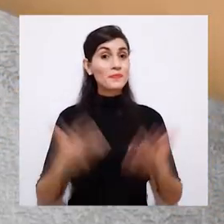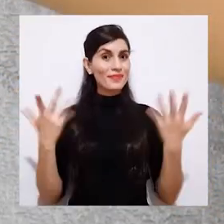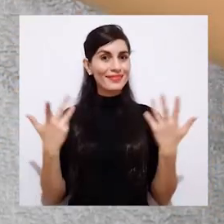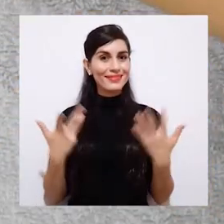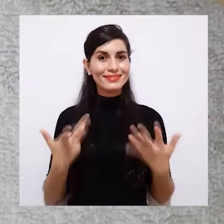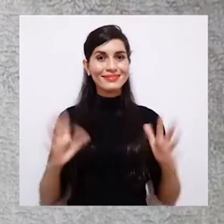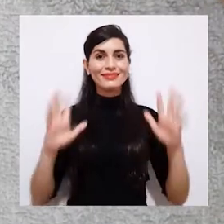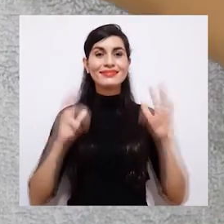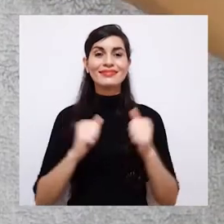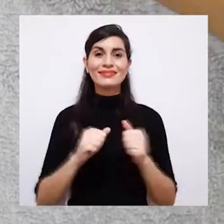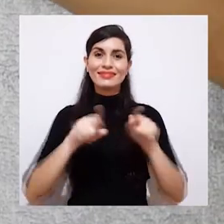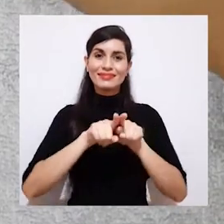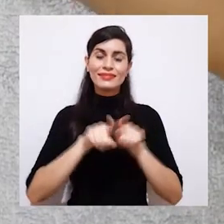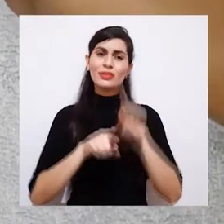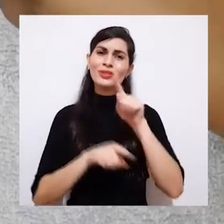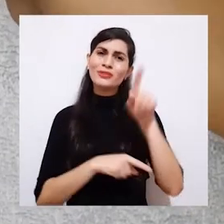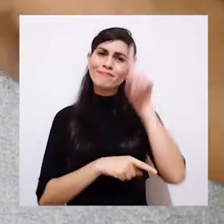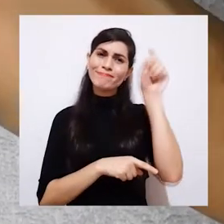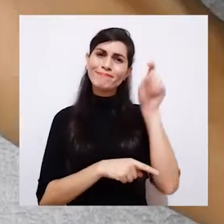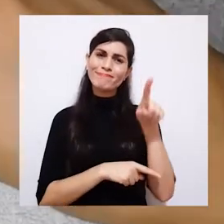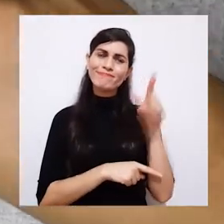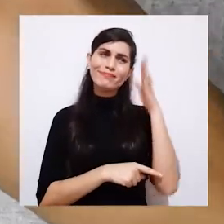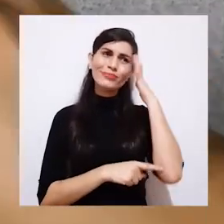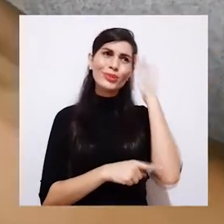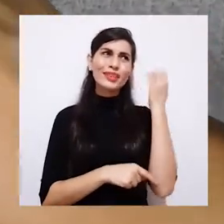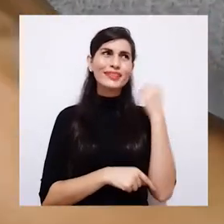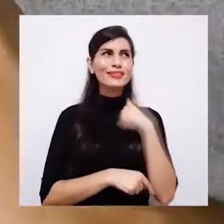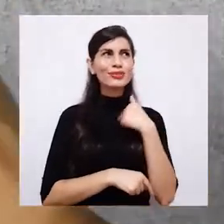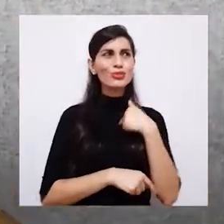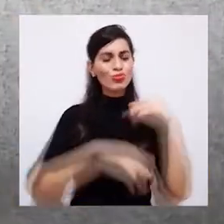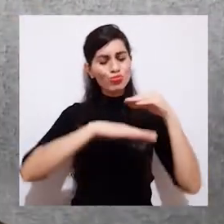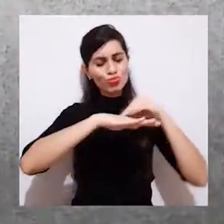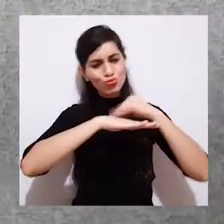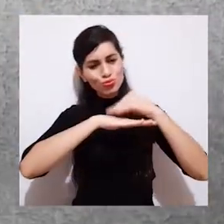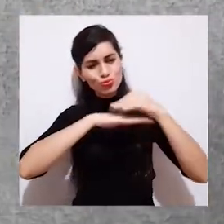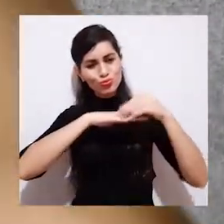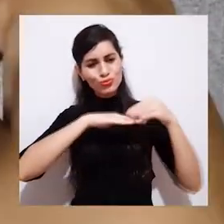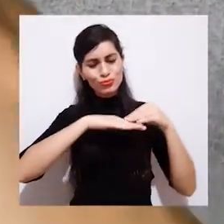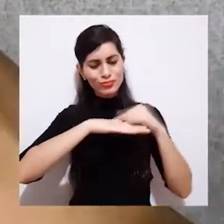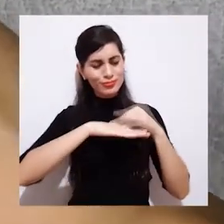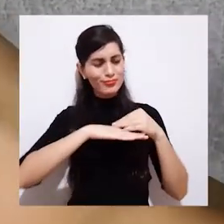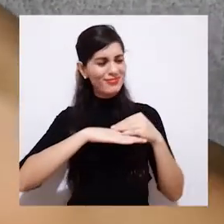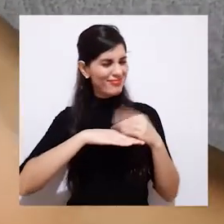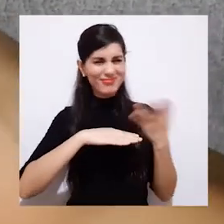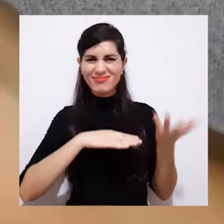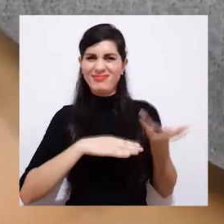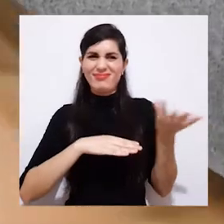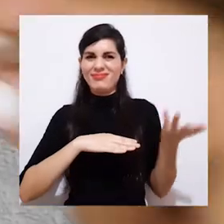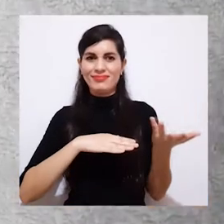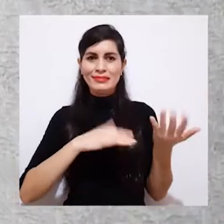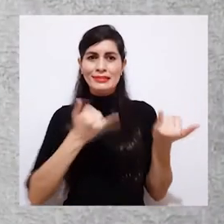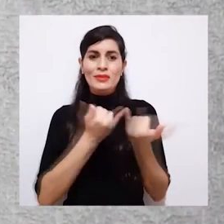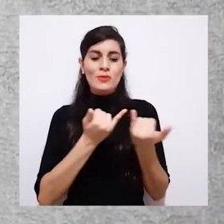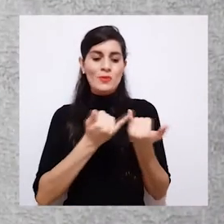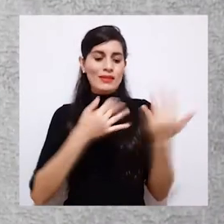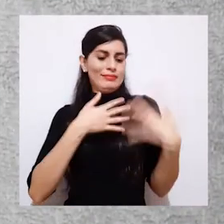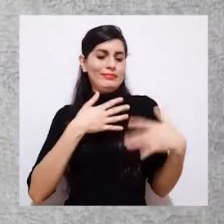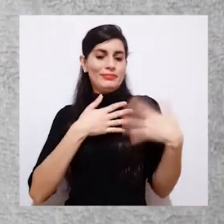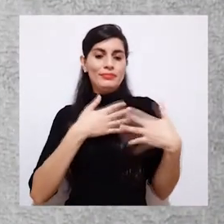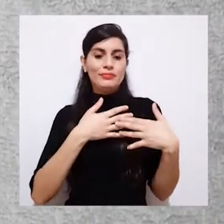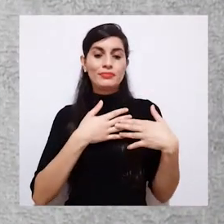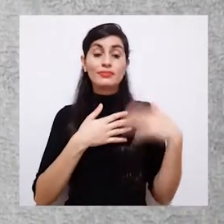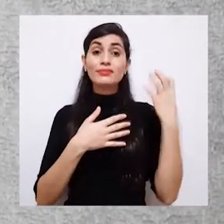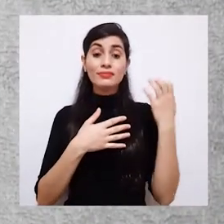Y bueno, a este punto pueda que les surja la pregunta del por qué me tomé el tiempo de aplicar bases y de igual manera iba a cubrir con la sangre por